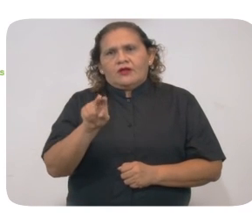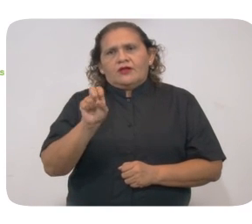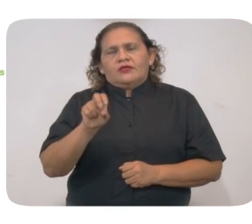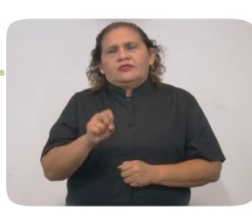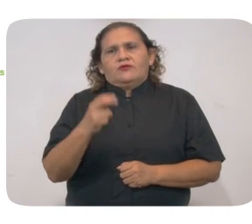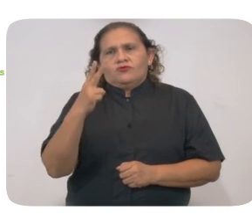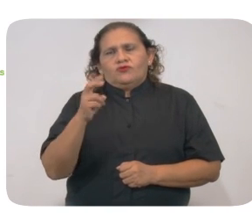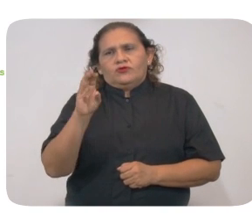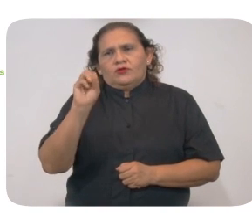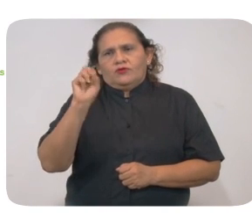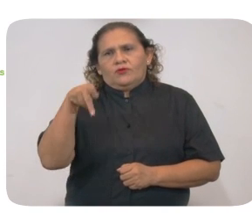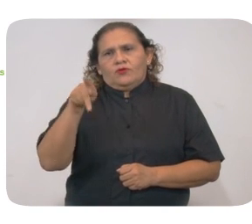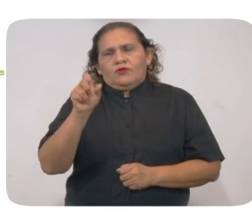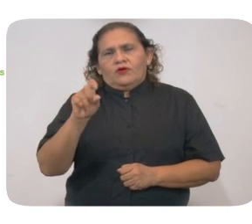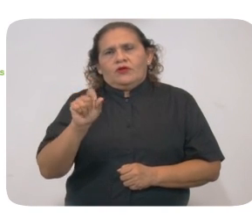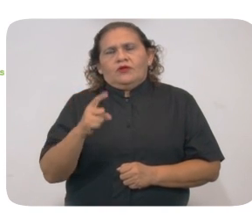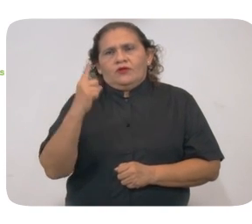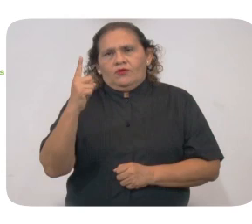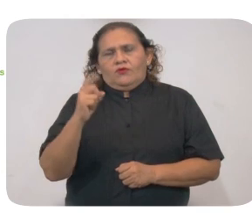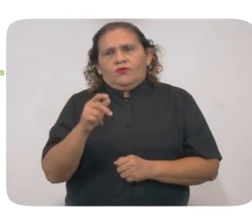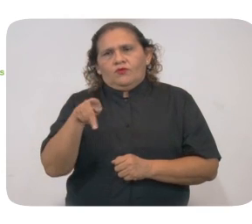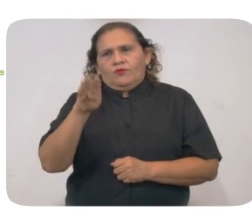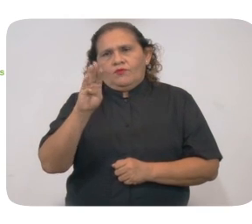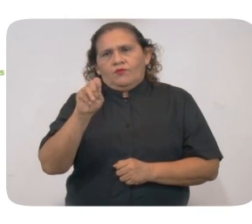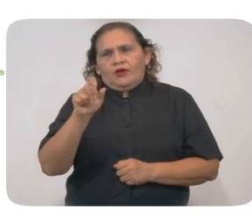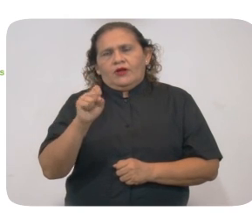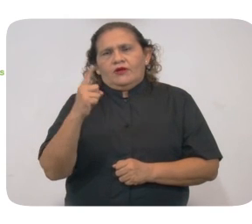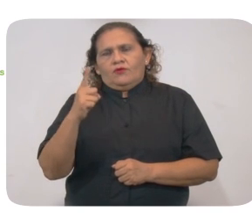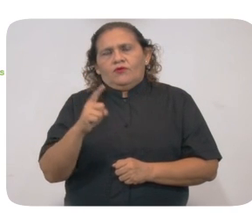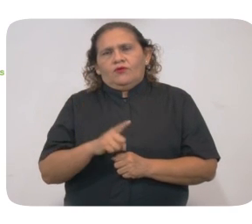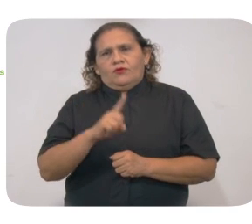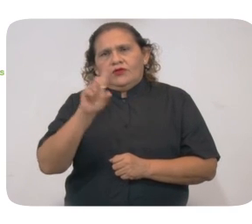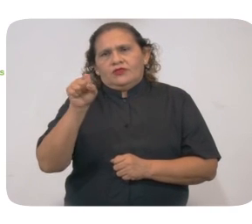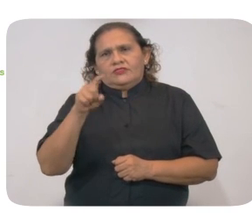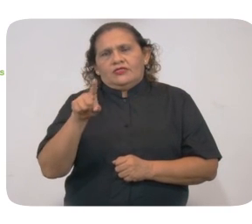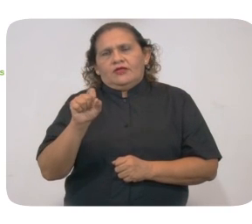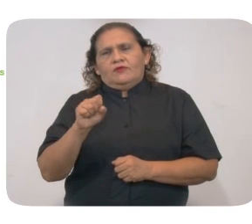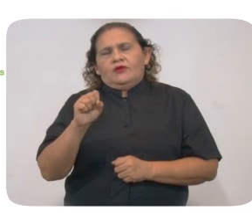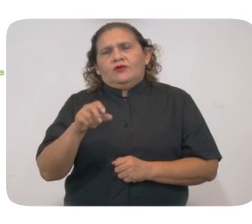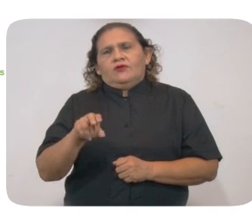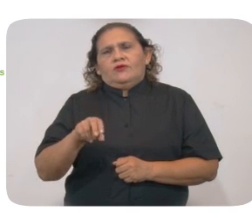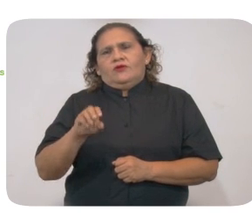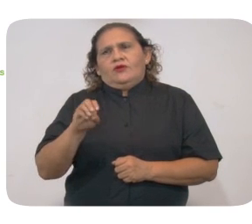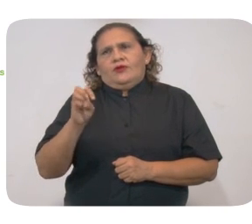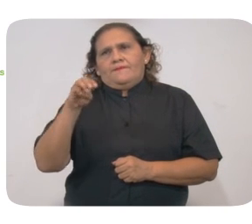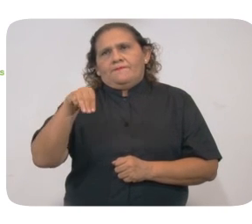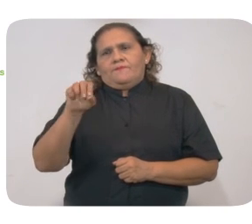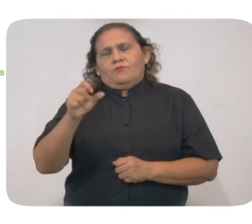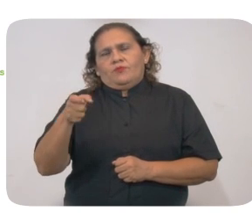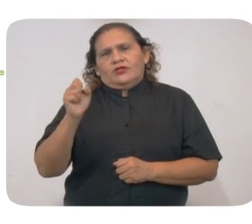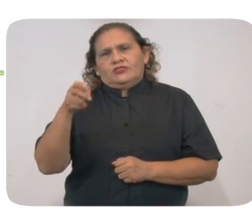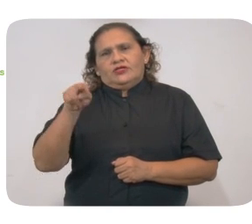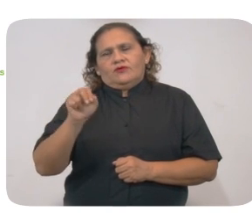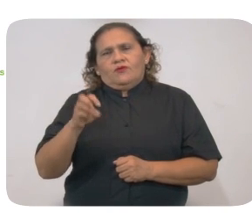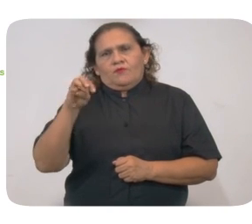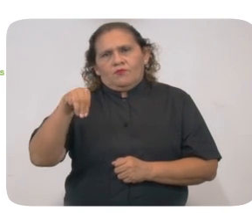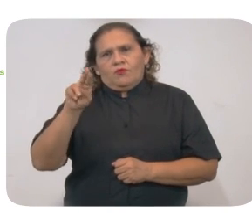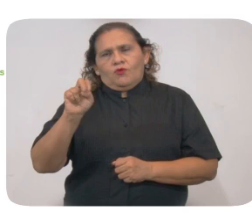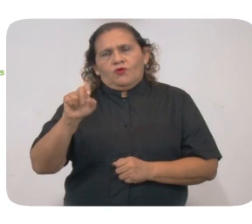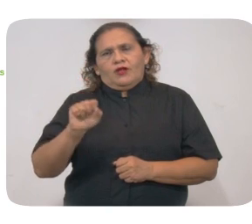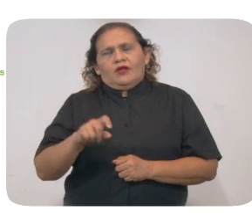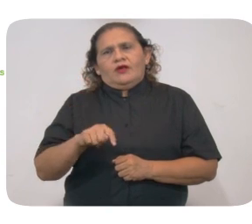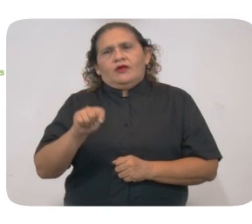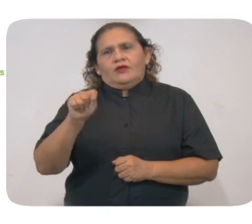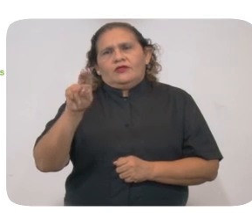2 en Concal y Tinum, 1 en Baca, Chilán González, Joctum, Quinchil, Mashcanú, Muna, Tixcocop y